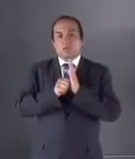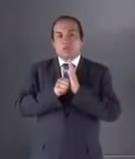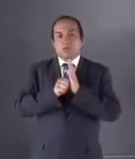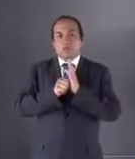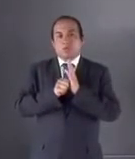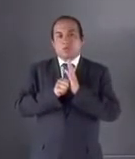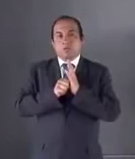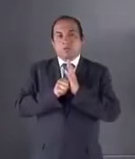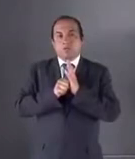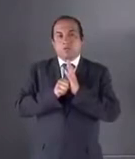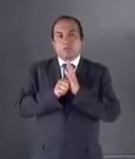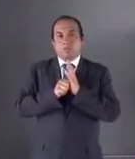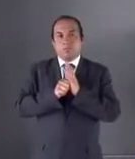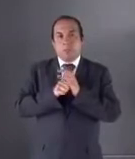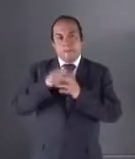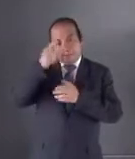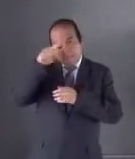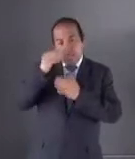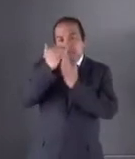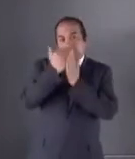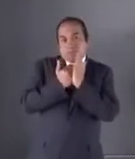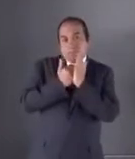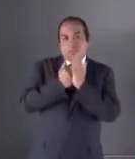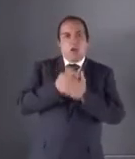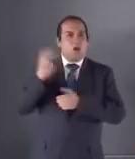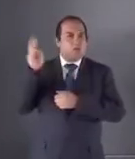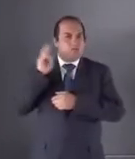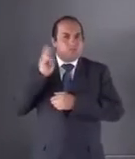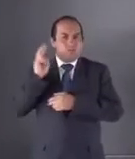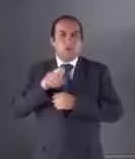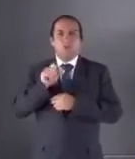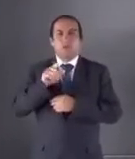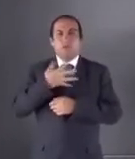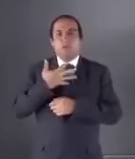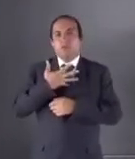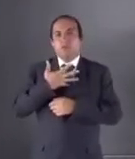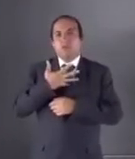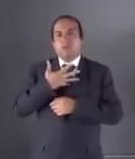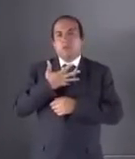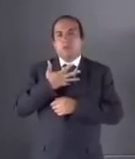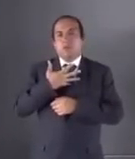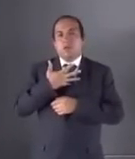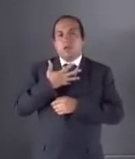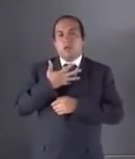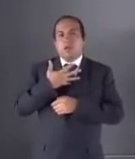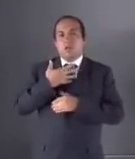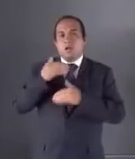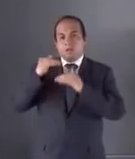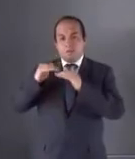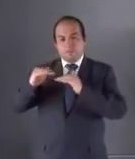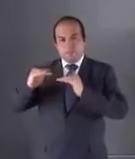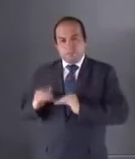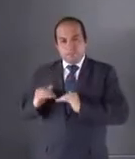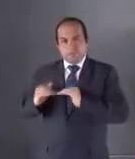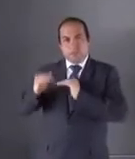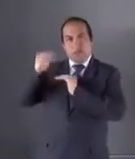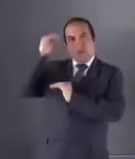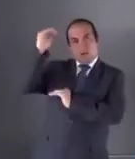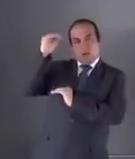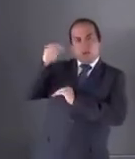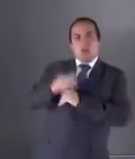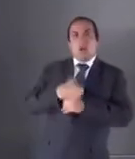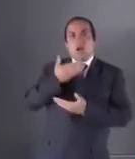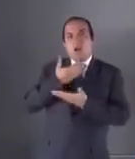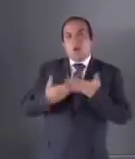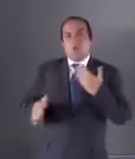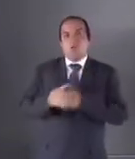el rebote del ruido, y tiene ventilación tanto en la parte inferior como en la parte superior, que en estos tiempos del COVID